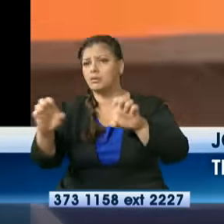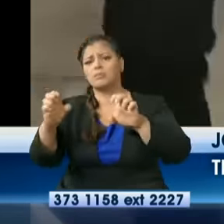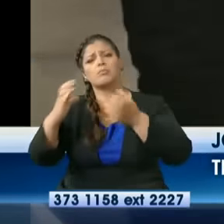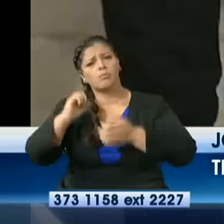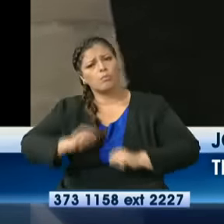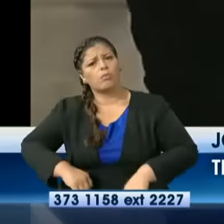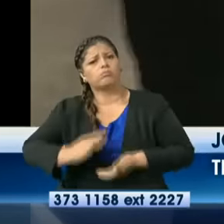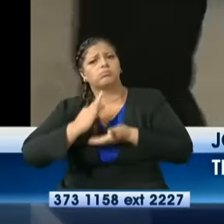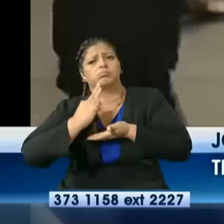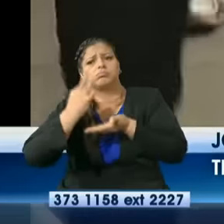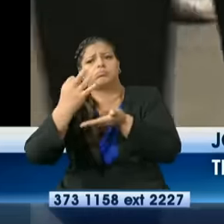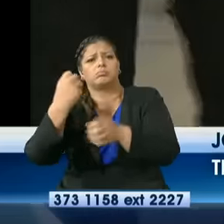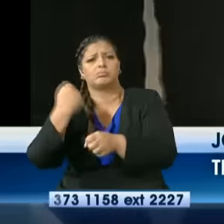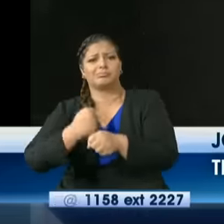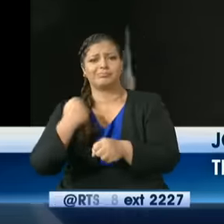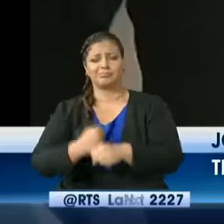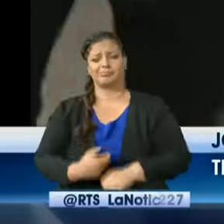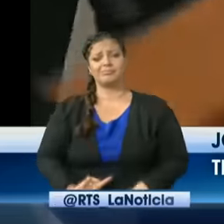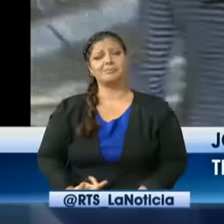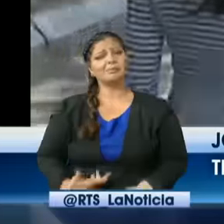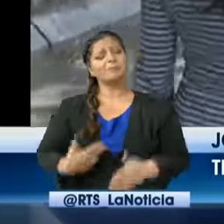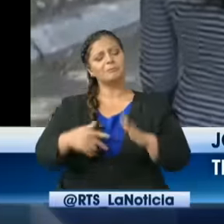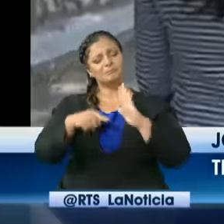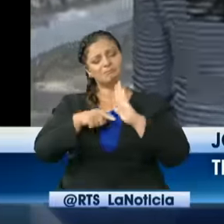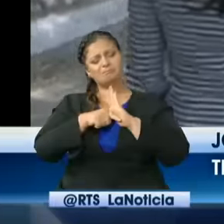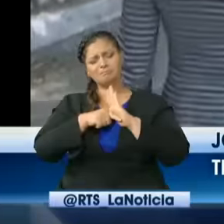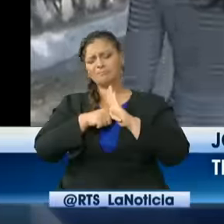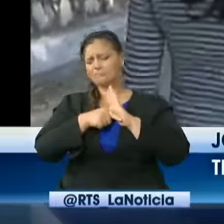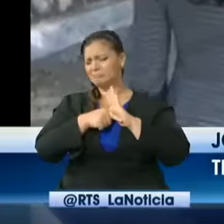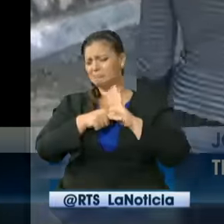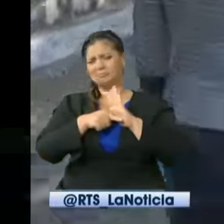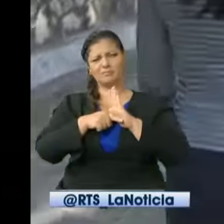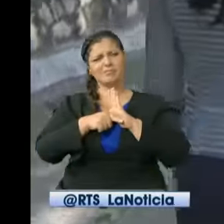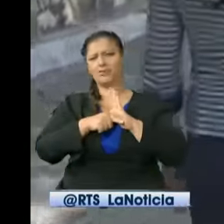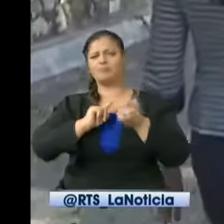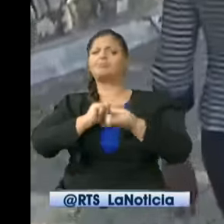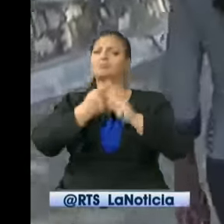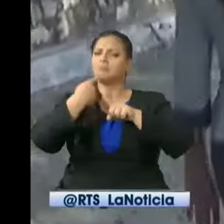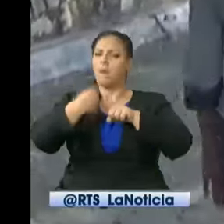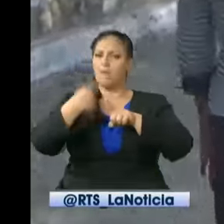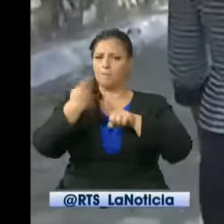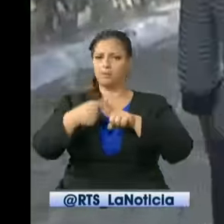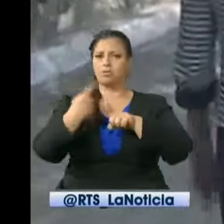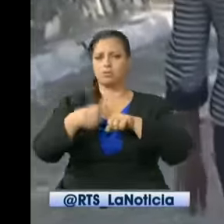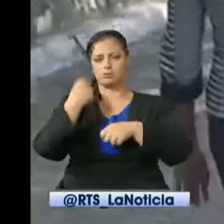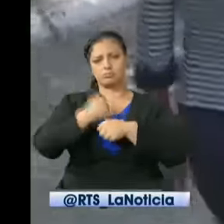que ustedes no se imaginan de volver a mi vida laboral. Informó Rosalena Vascones.